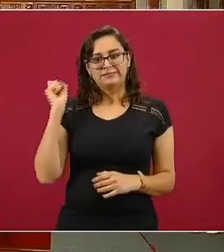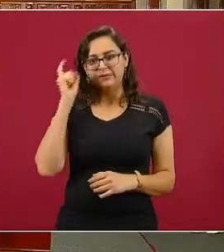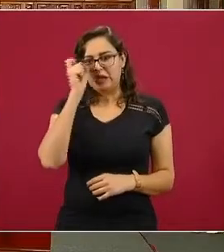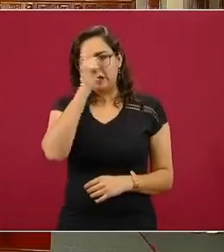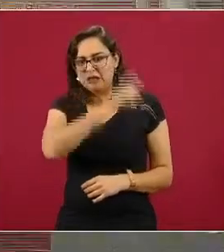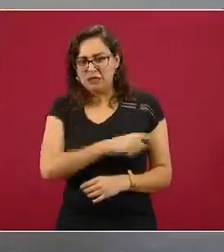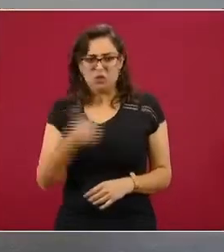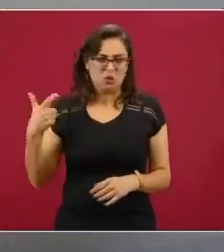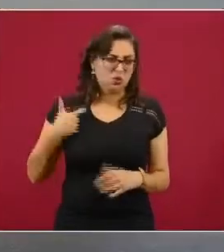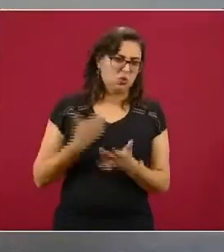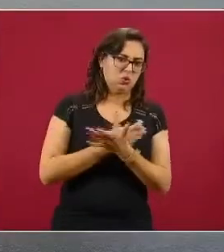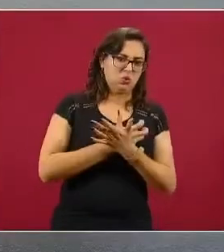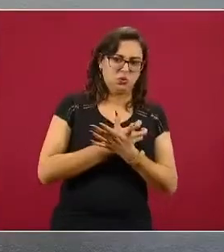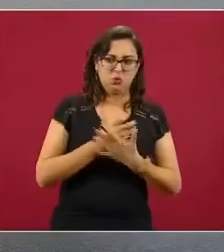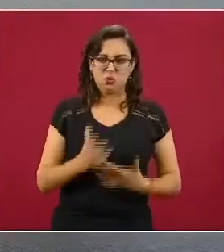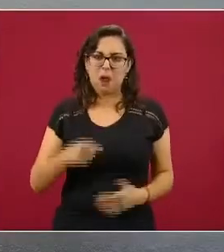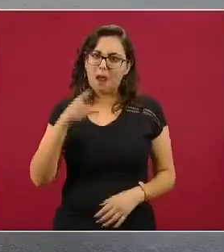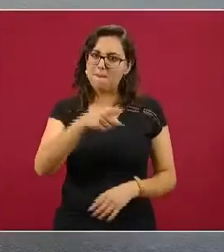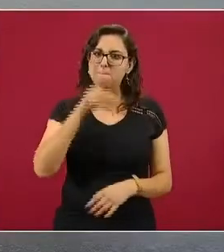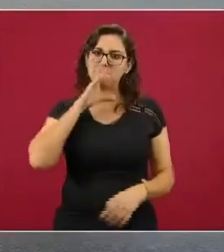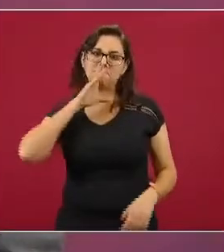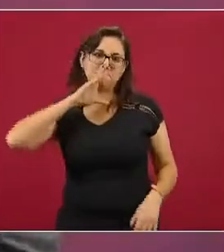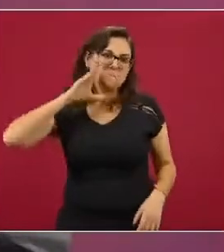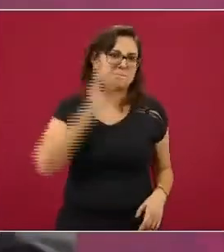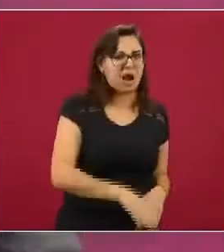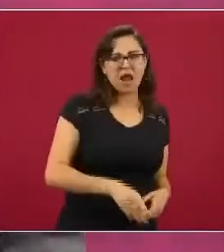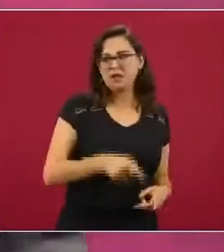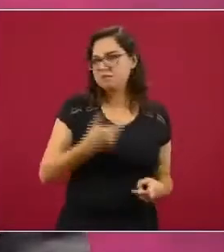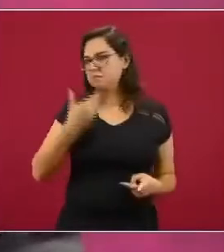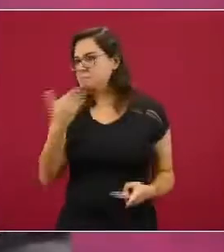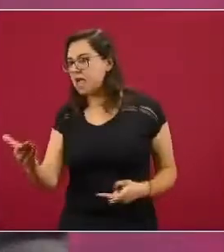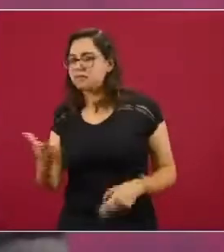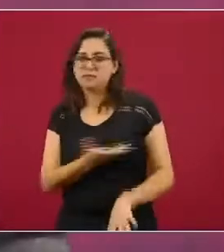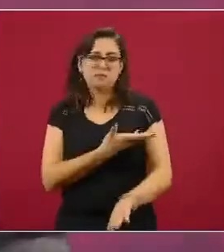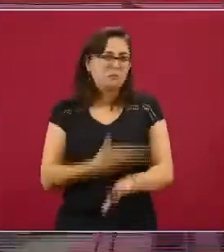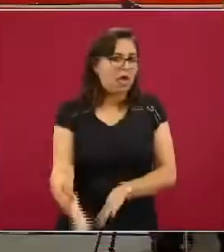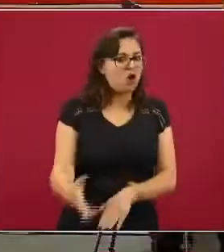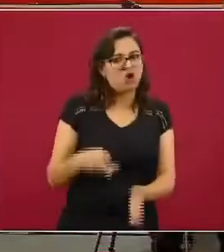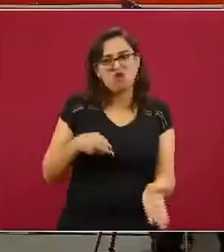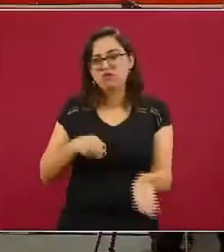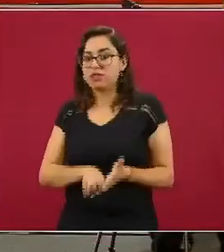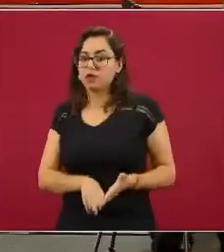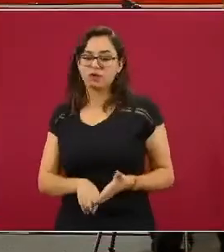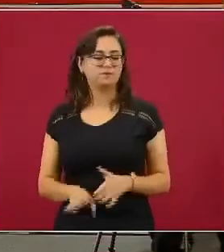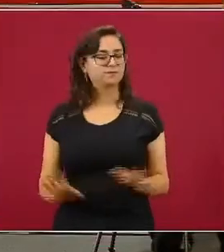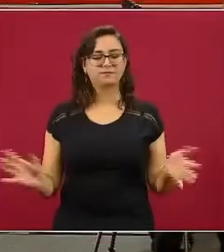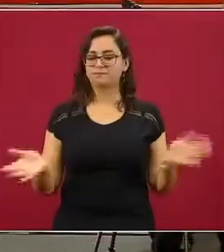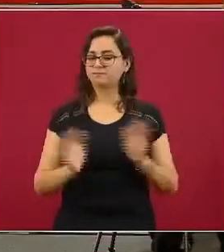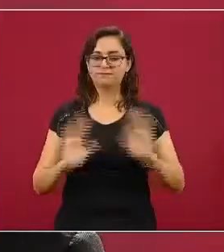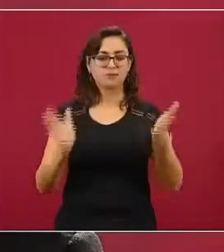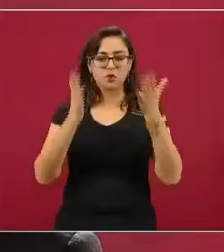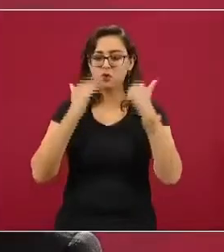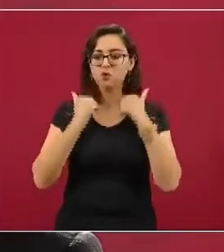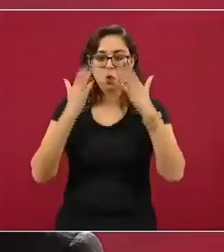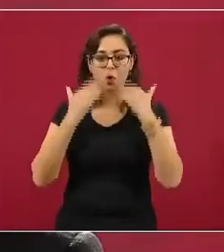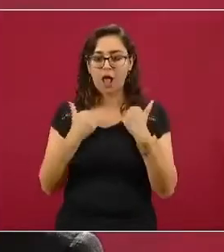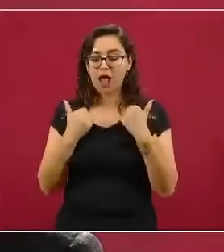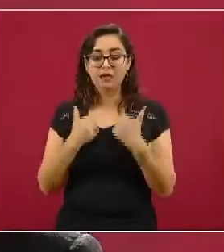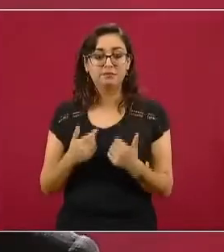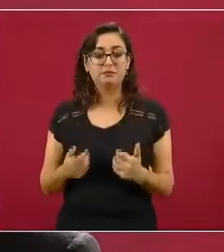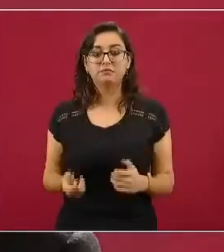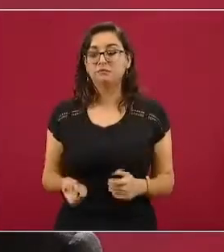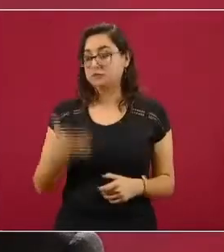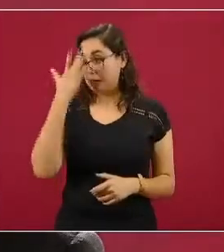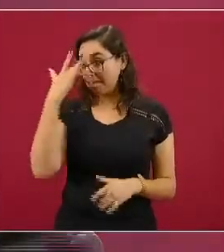draconiana o extrema, o decir, falló, triunfó. No es blanco y negro, es una situación muy compleja, nadie tiene una fórmula